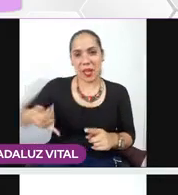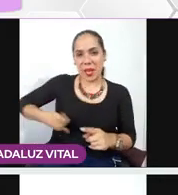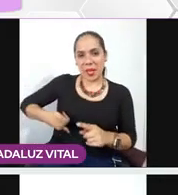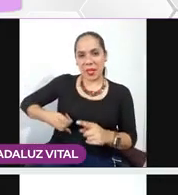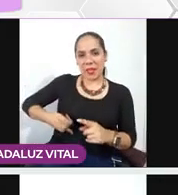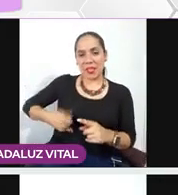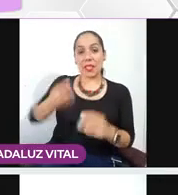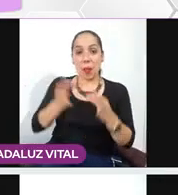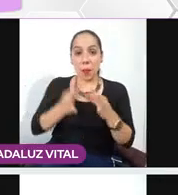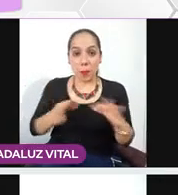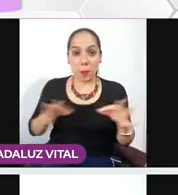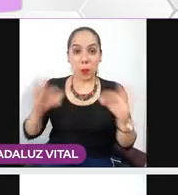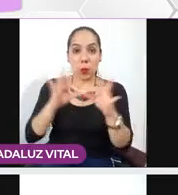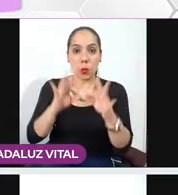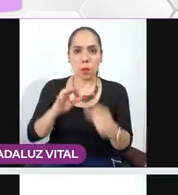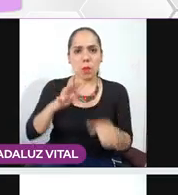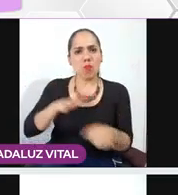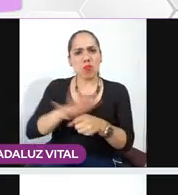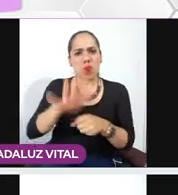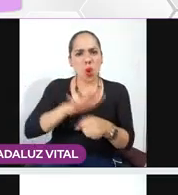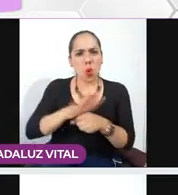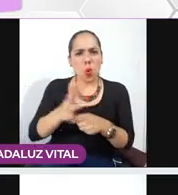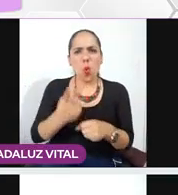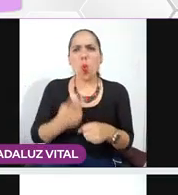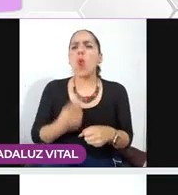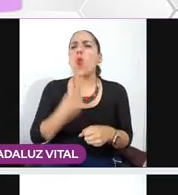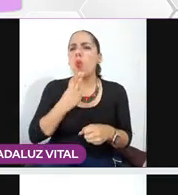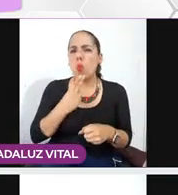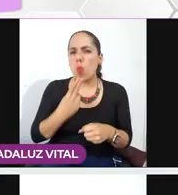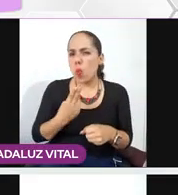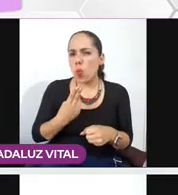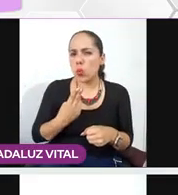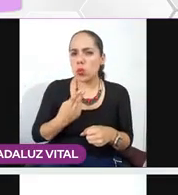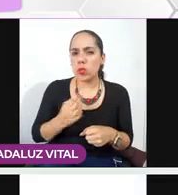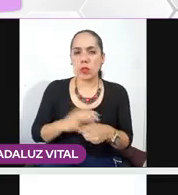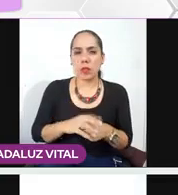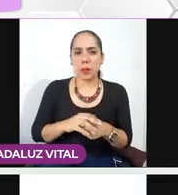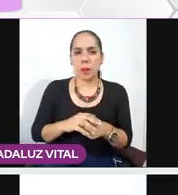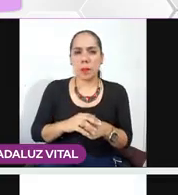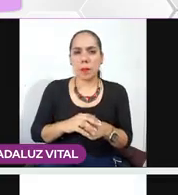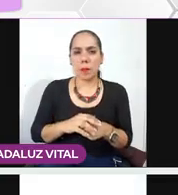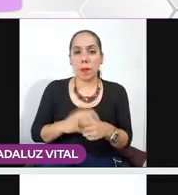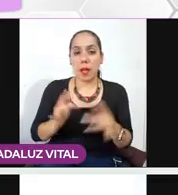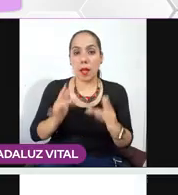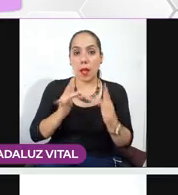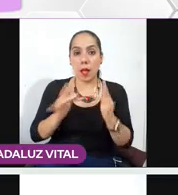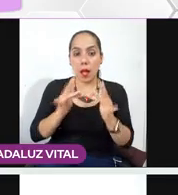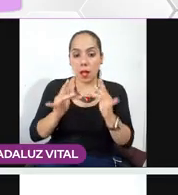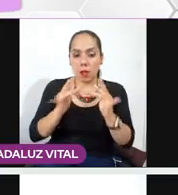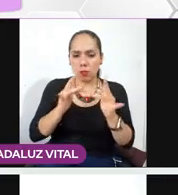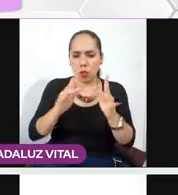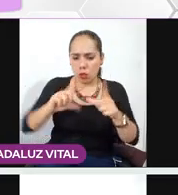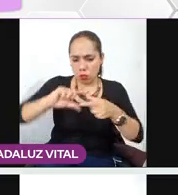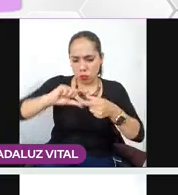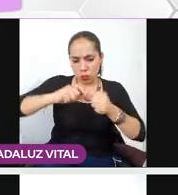importantes. ¿Cuál es la función, o en este caso, qué función tendría las redes de apoyo cuando, ¿no?